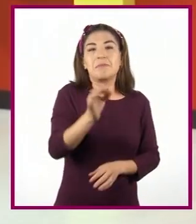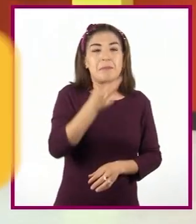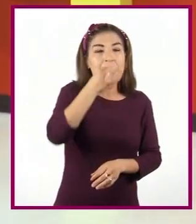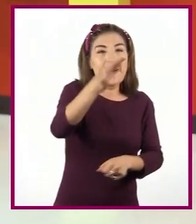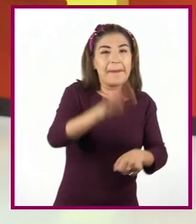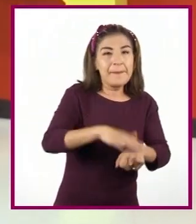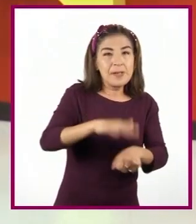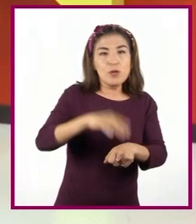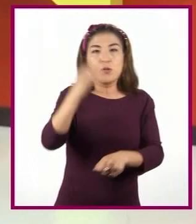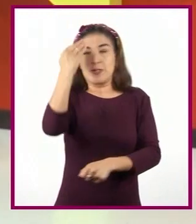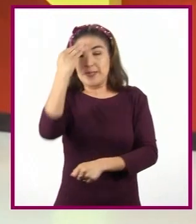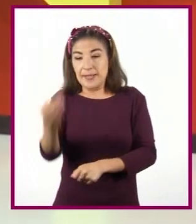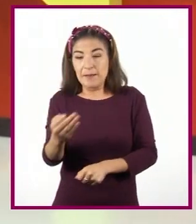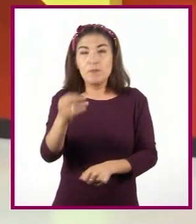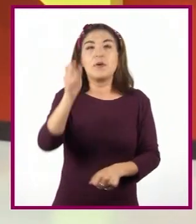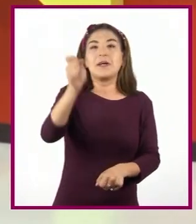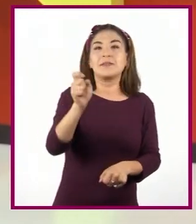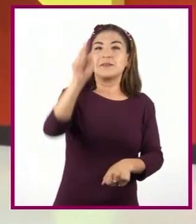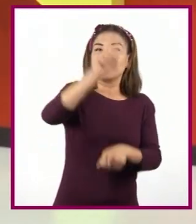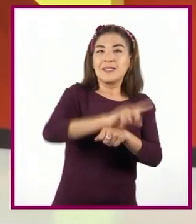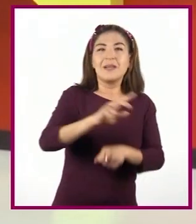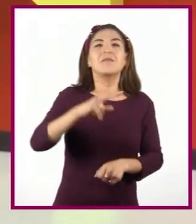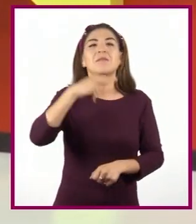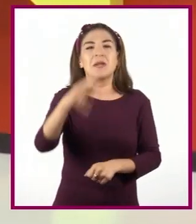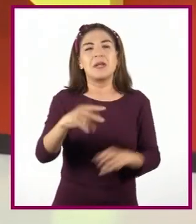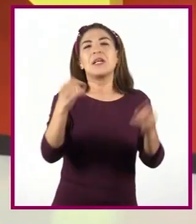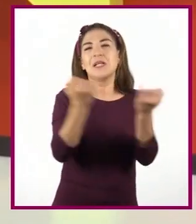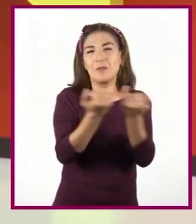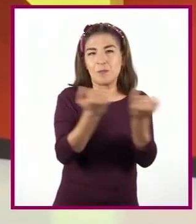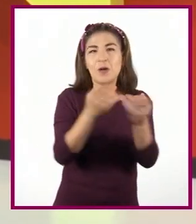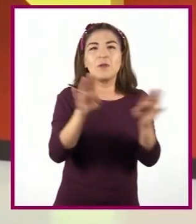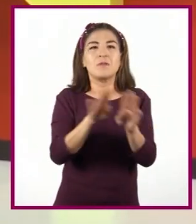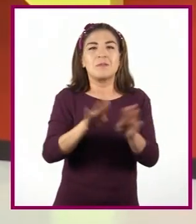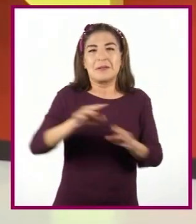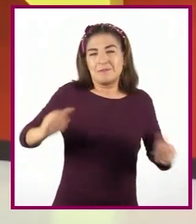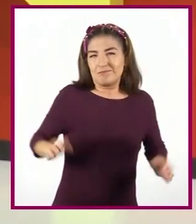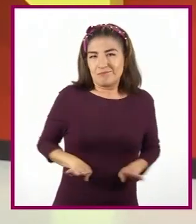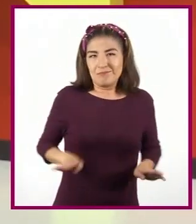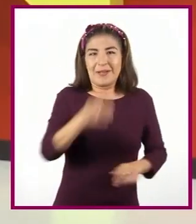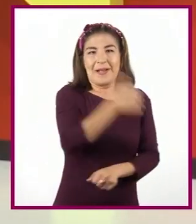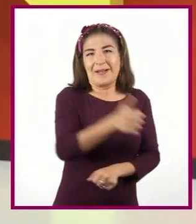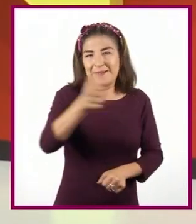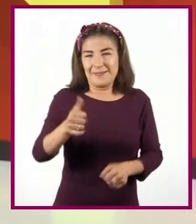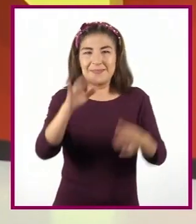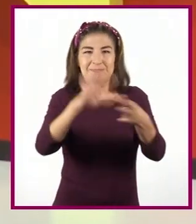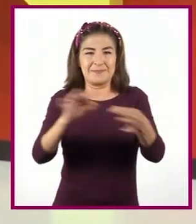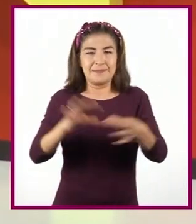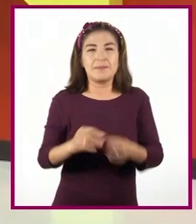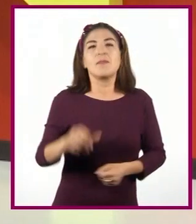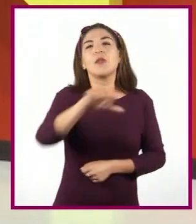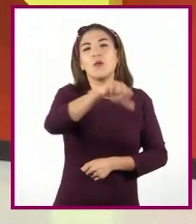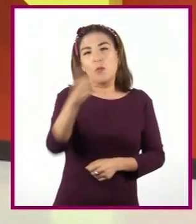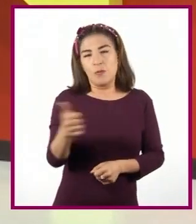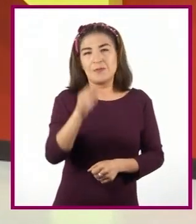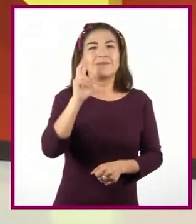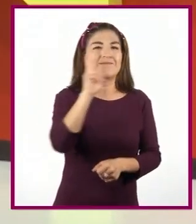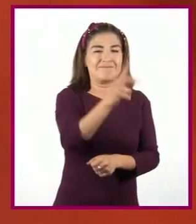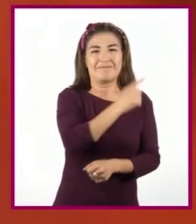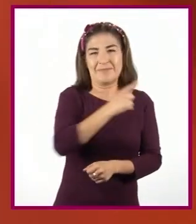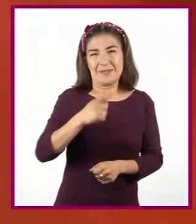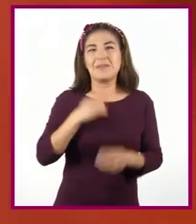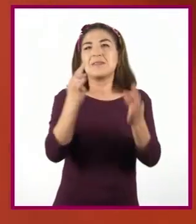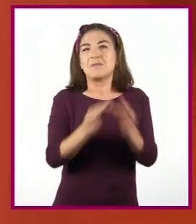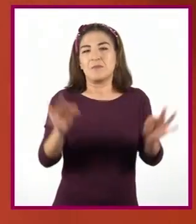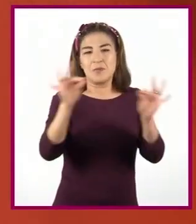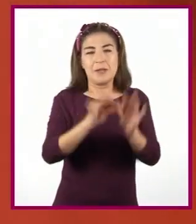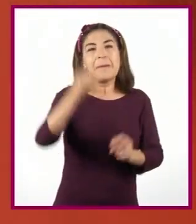número y tiempo verbal, además de la perspectiva de cada narrador. Ahora veamos otro aspecto que debemos tener presente,